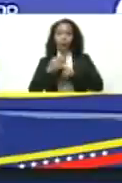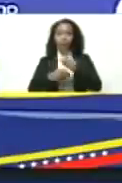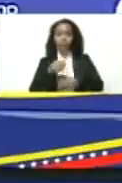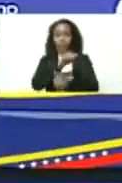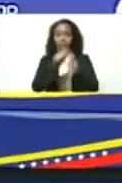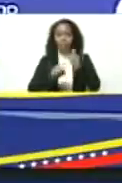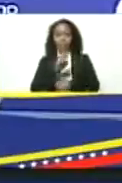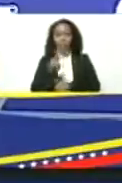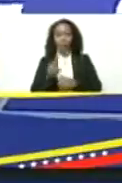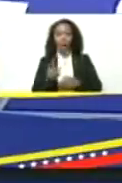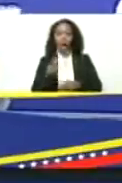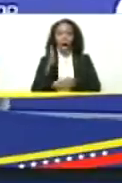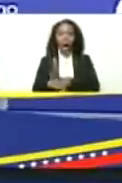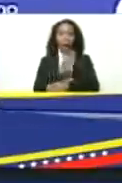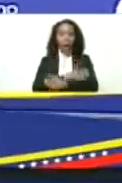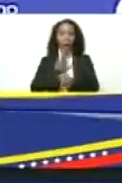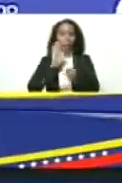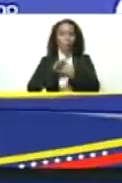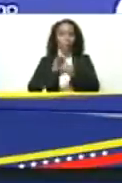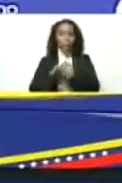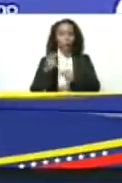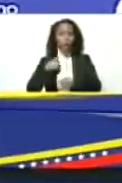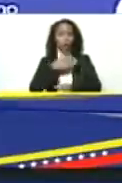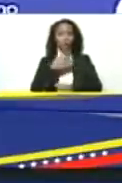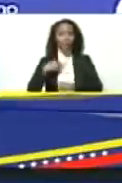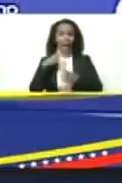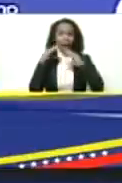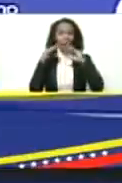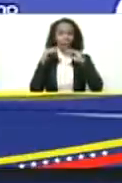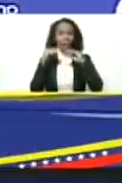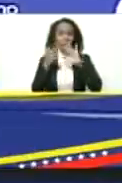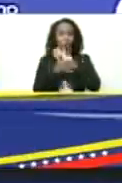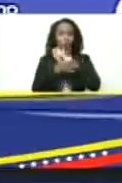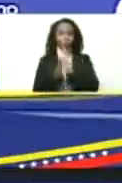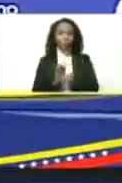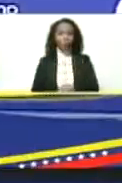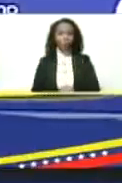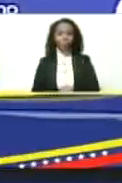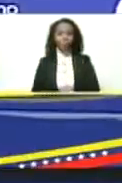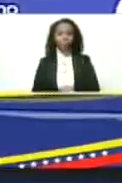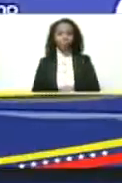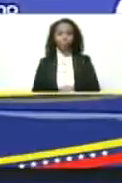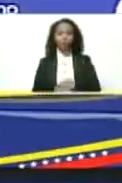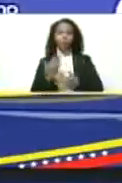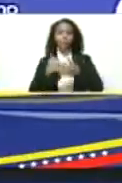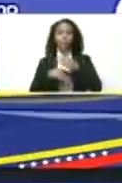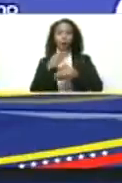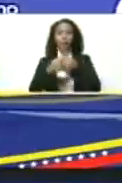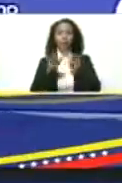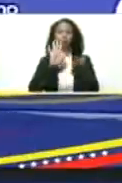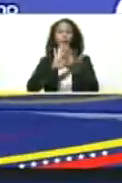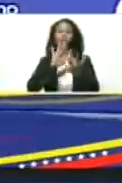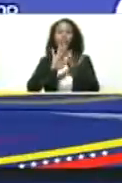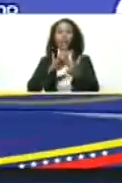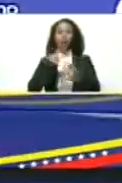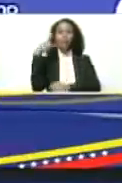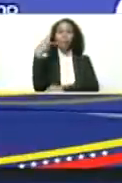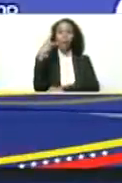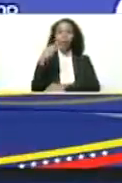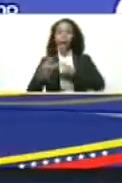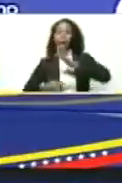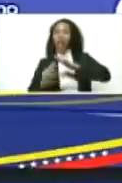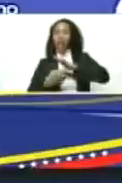vicepresidenta, antes de darle la palabra, sé que está deseosa de hablar, vamos a darle un pase a la parroquia del